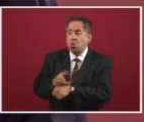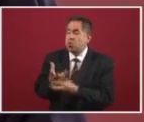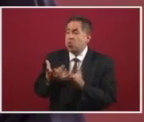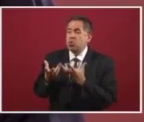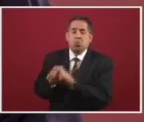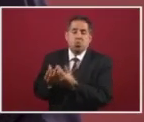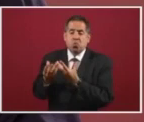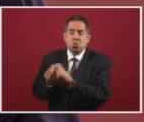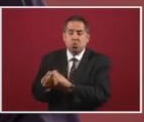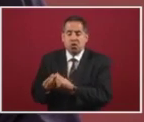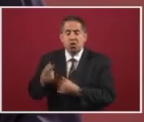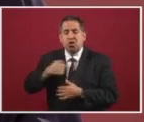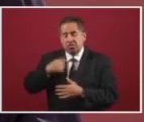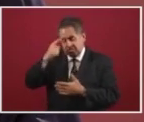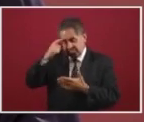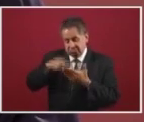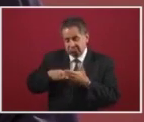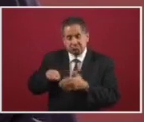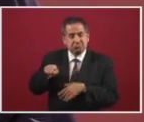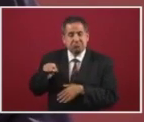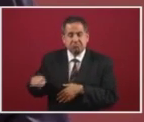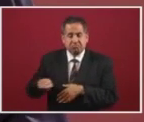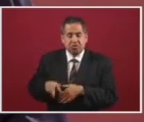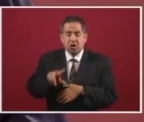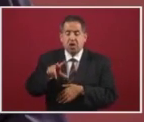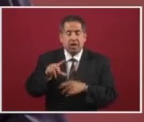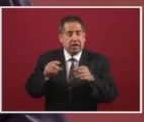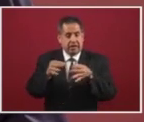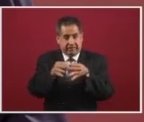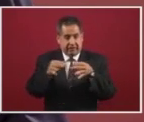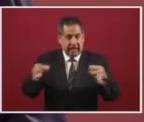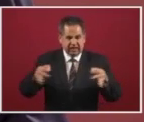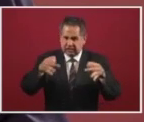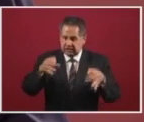y creo en el sufragio efectivo, no reelección.